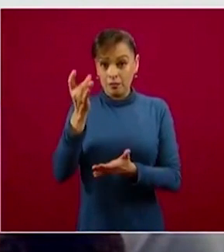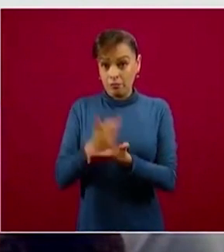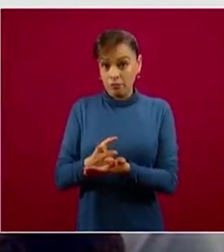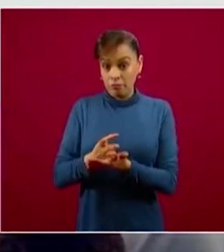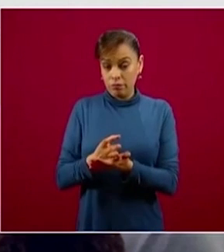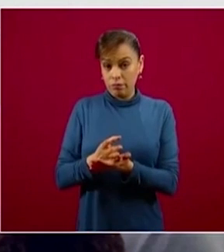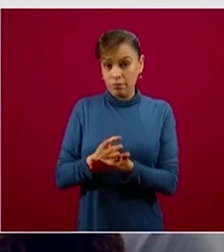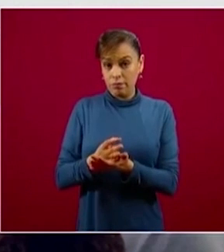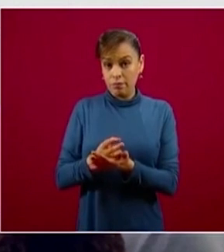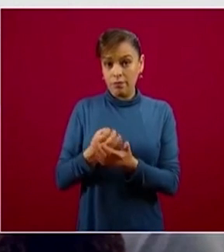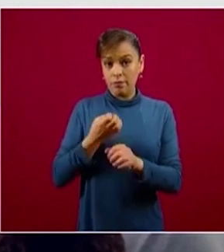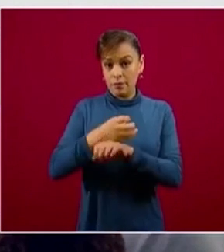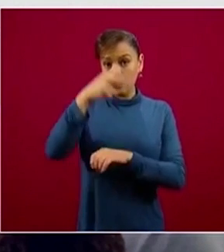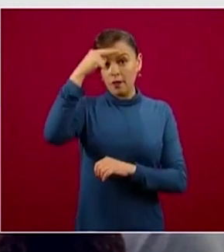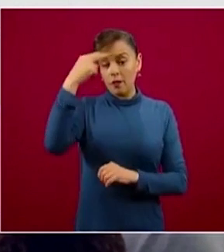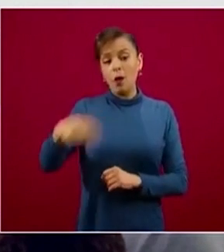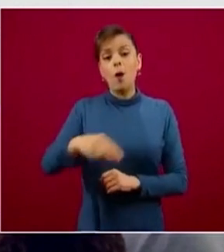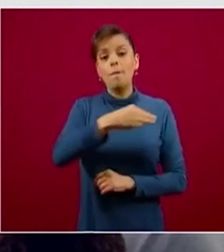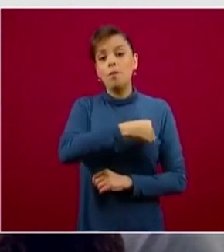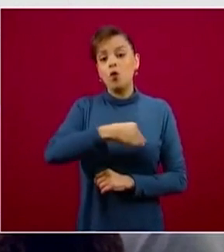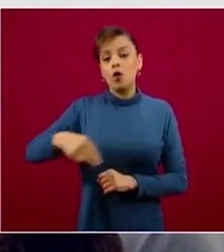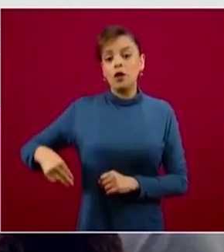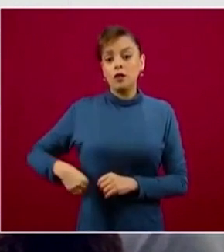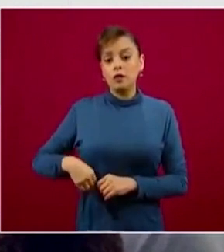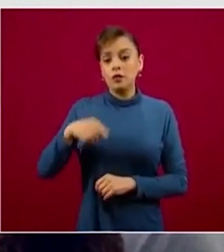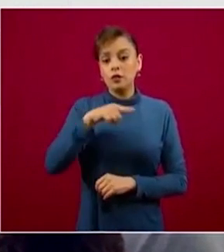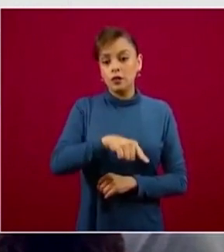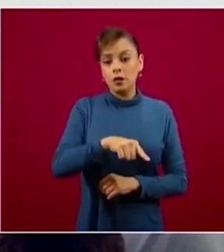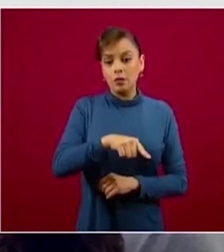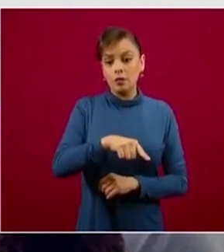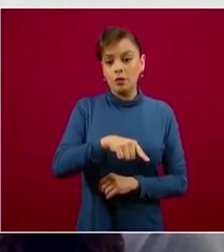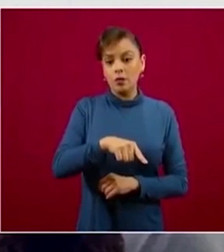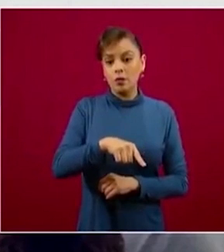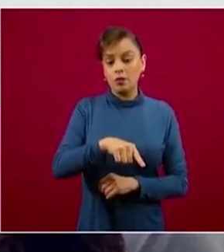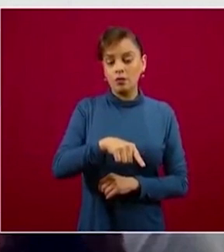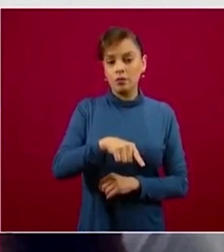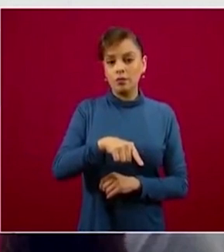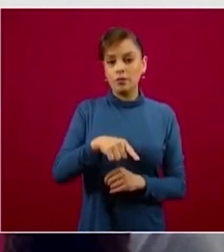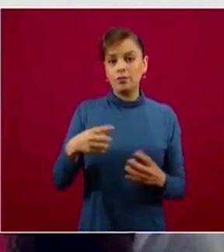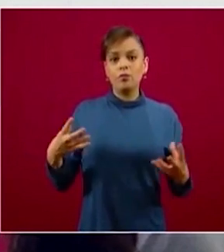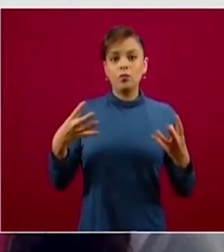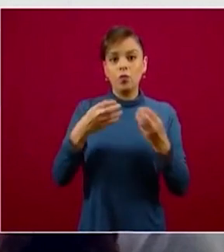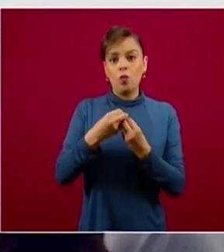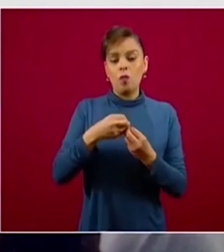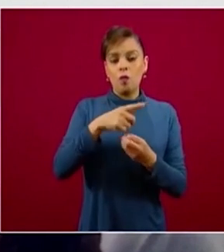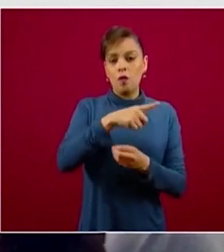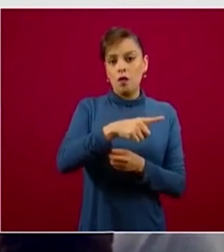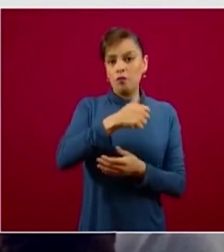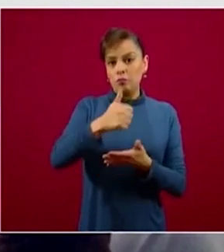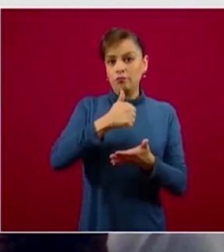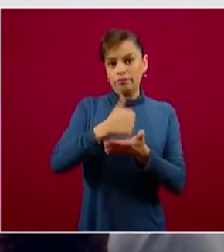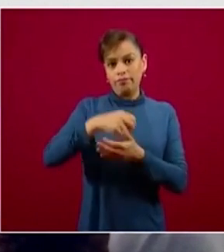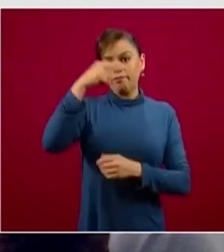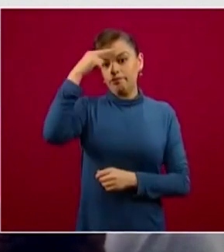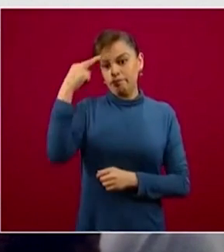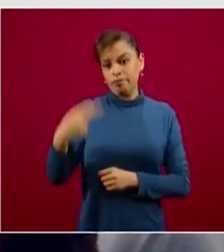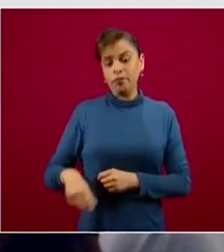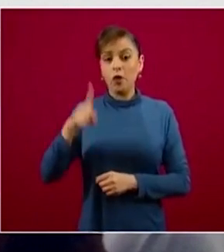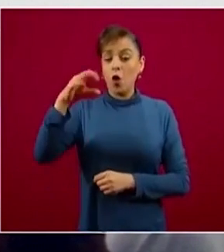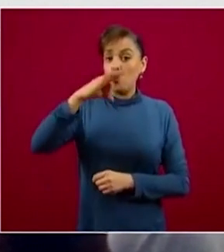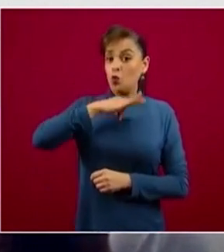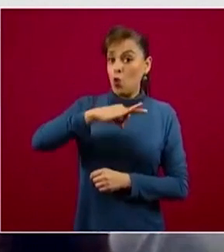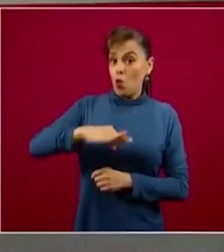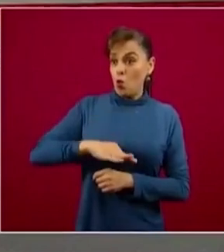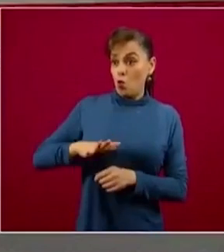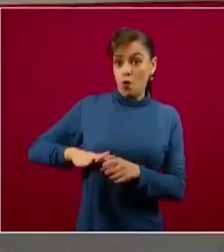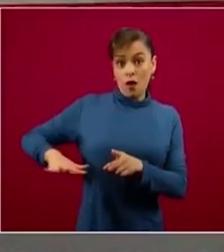los municipios conurbados de el valle de mexico en cambio en el valle de toluca y la zona norte del estado de mexico